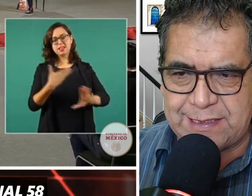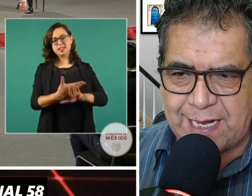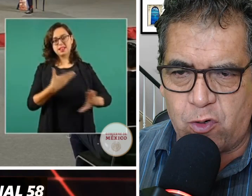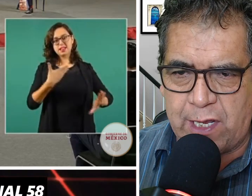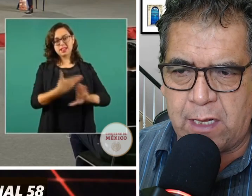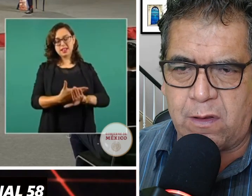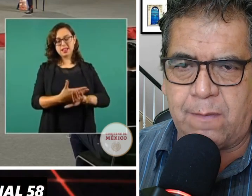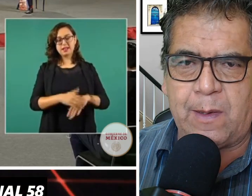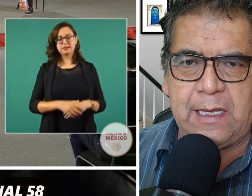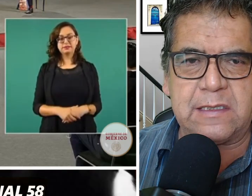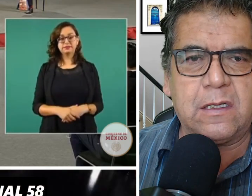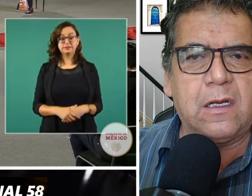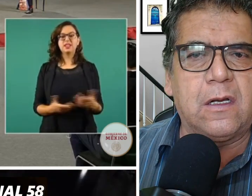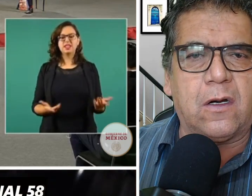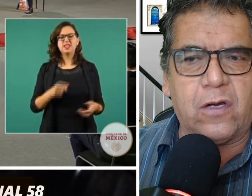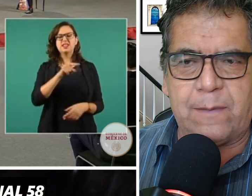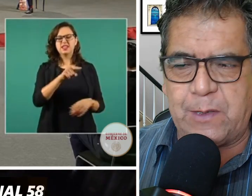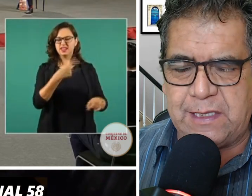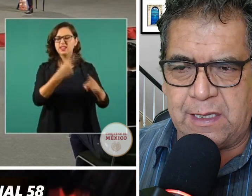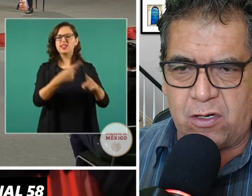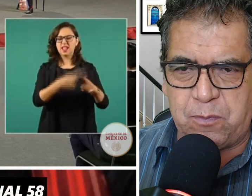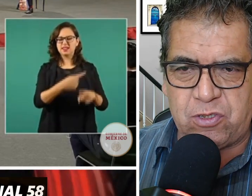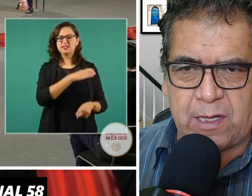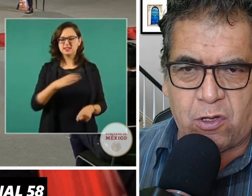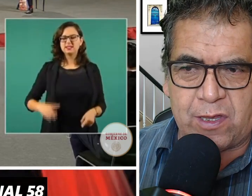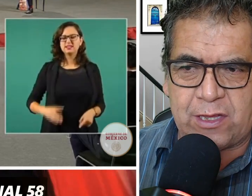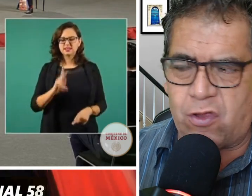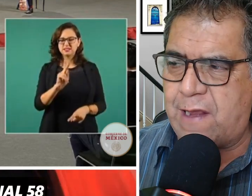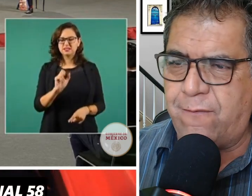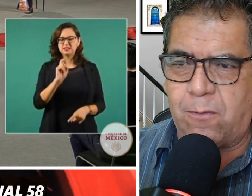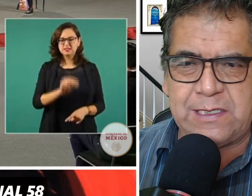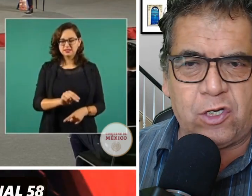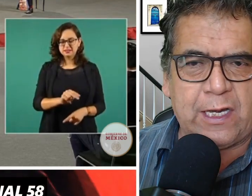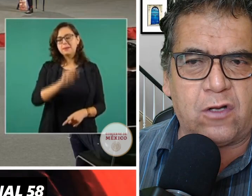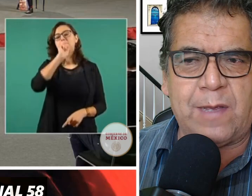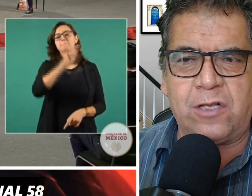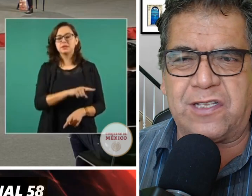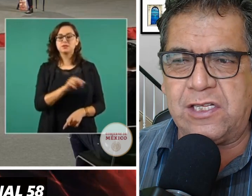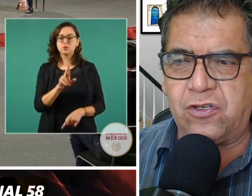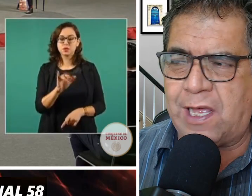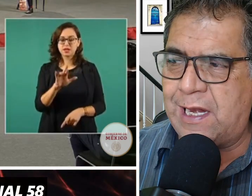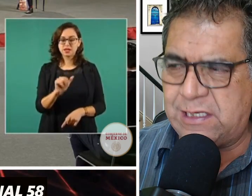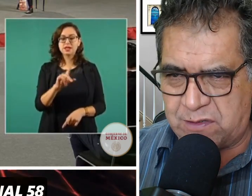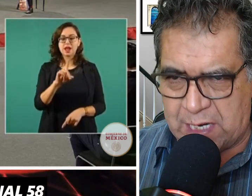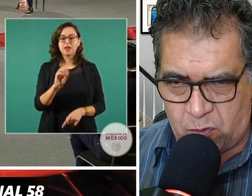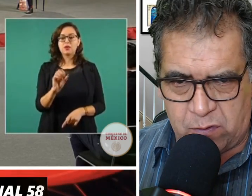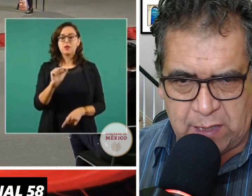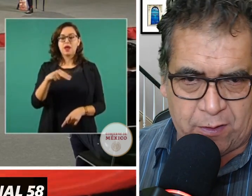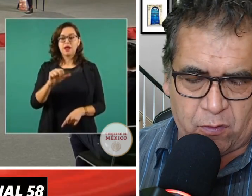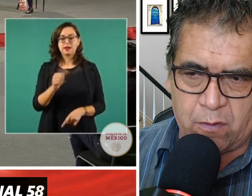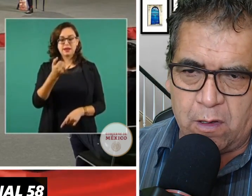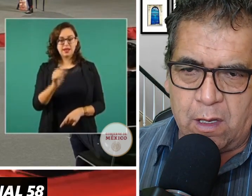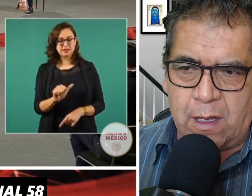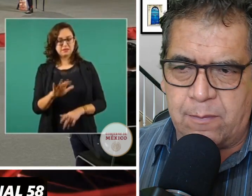Anaya sale huyendo del país. Hoy el presidente López Obrador da toda la información que los medios tradicionales nos han